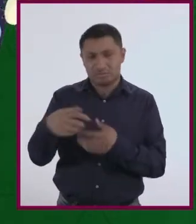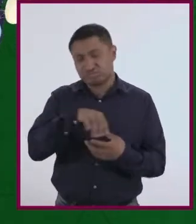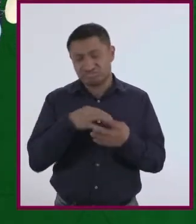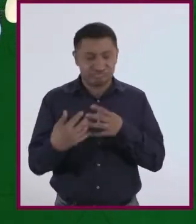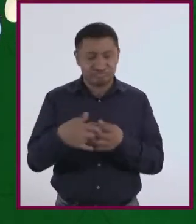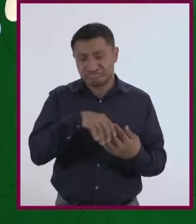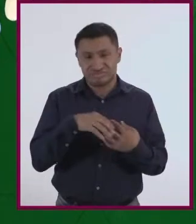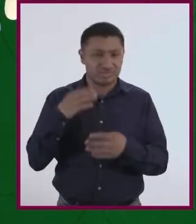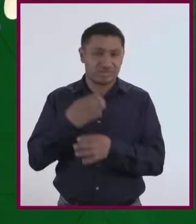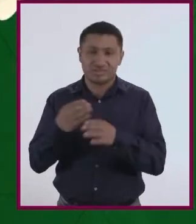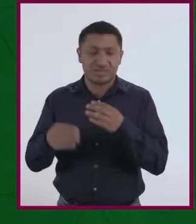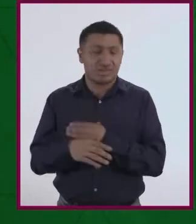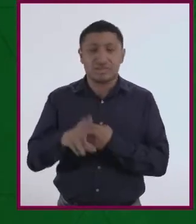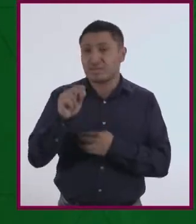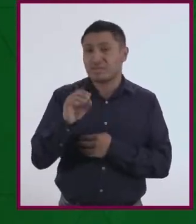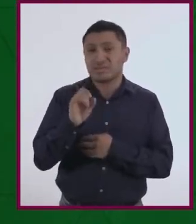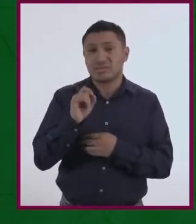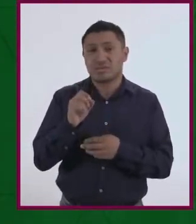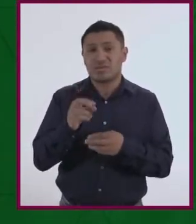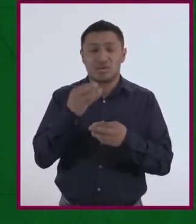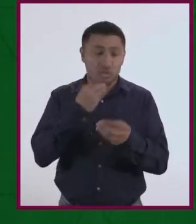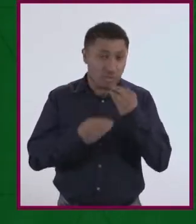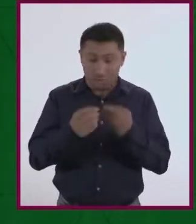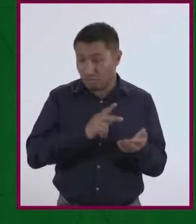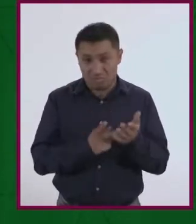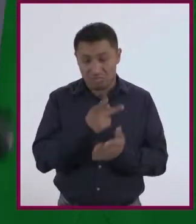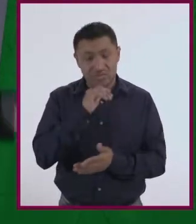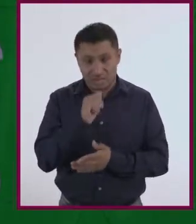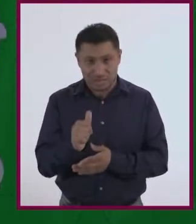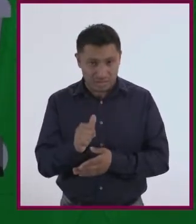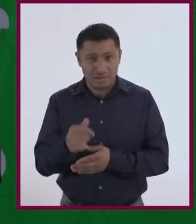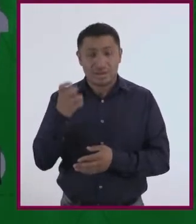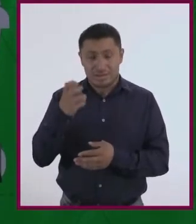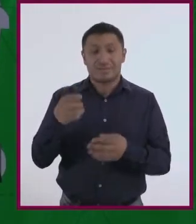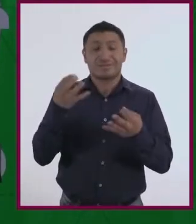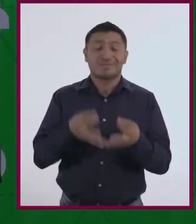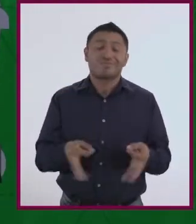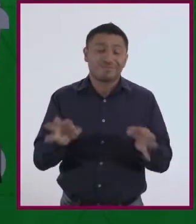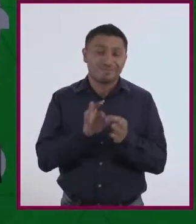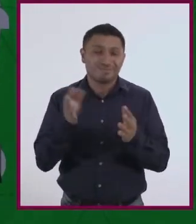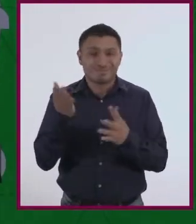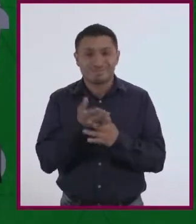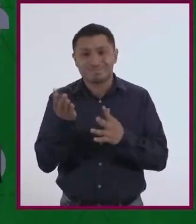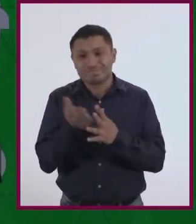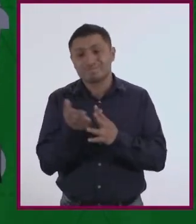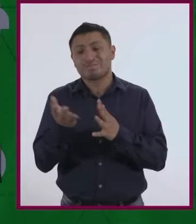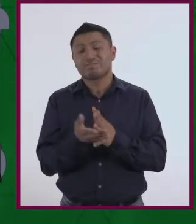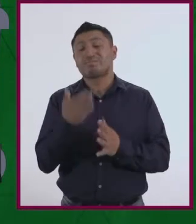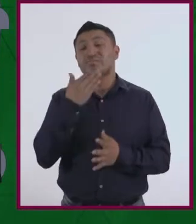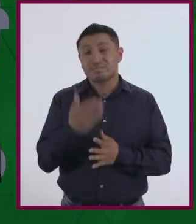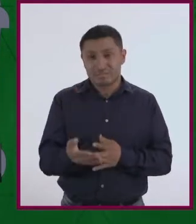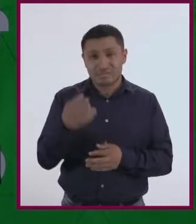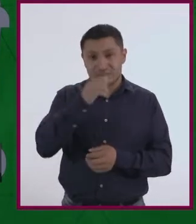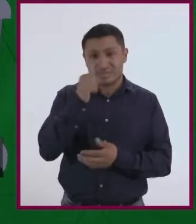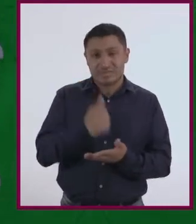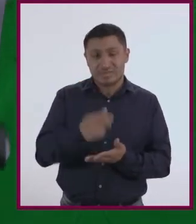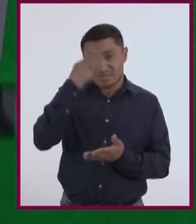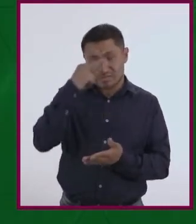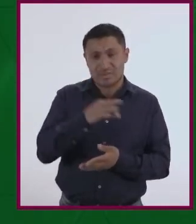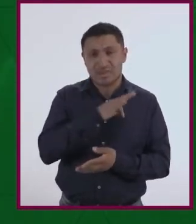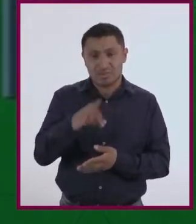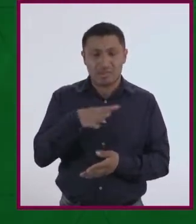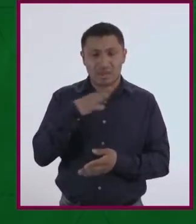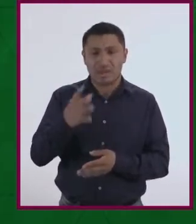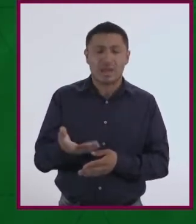otros residuos no orgánicos. Por esto es indispensable separarlos adecuadamente. En la Ciudad de México se